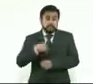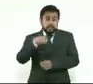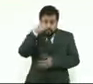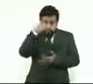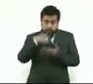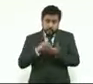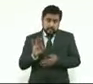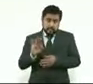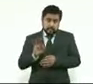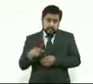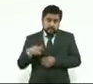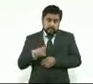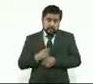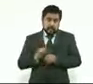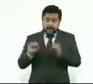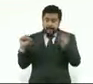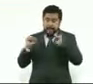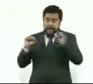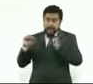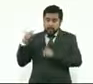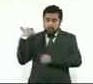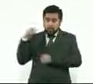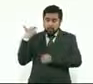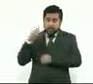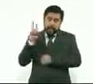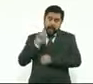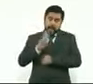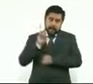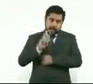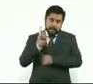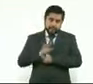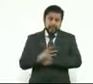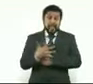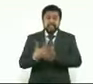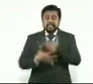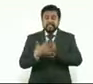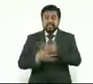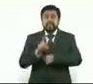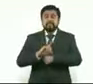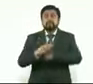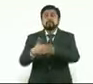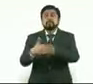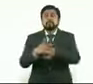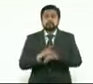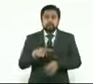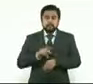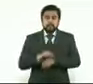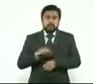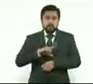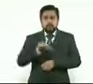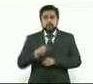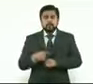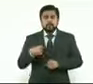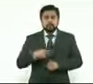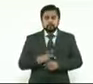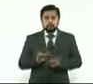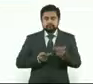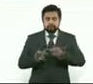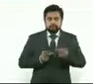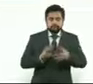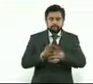la Maratón de Guadalajara. Y yo creo que todo esto es un camino que estoy sembrando. Sembrar un camino para estar en los Juegos Paralímpicos de París